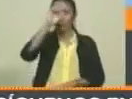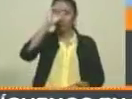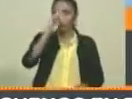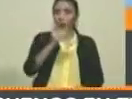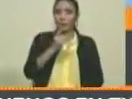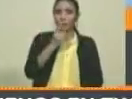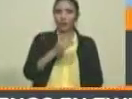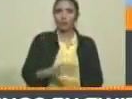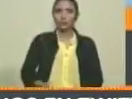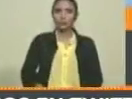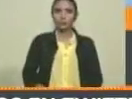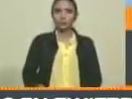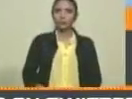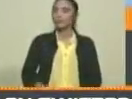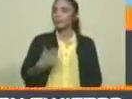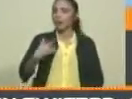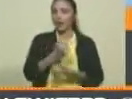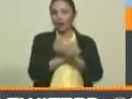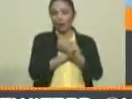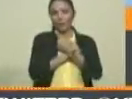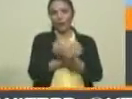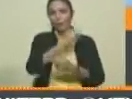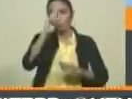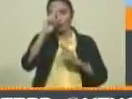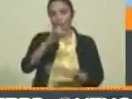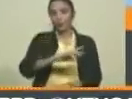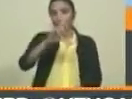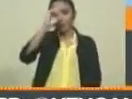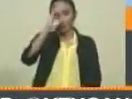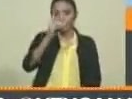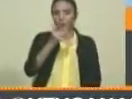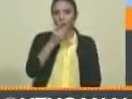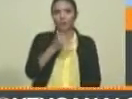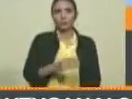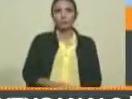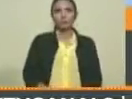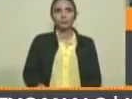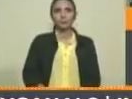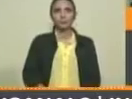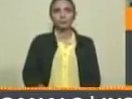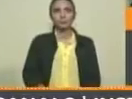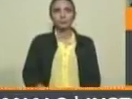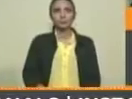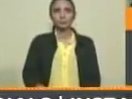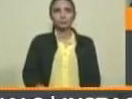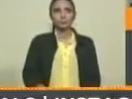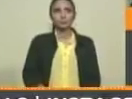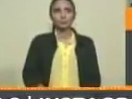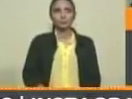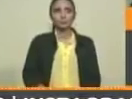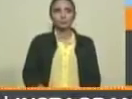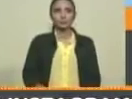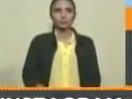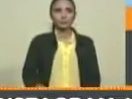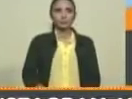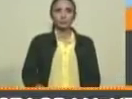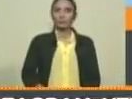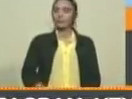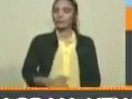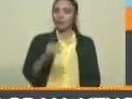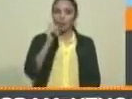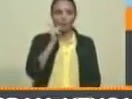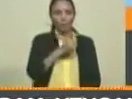hermana y amada República Dominicana. Amada República Dominicana, de Juan Bosch, el gran Juan